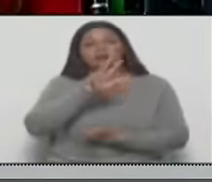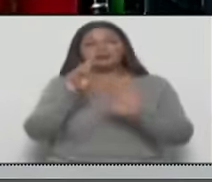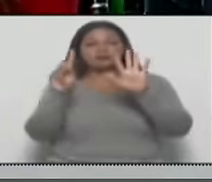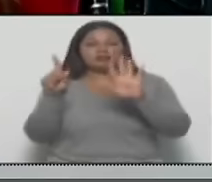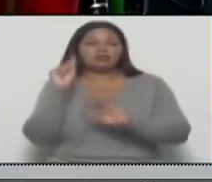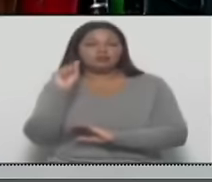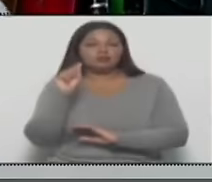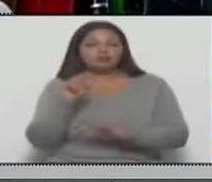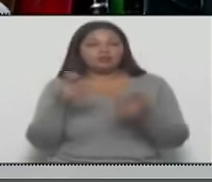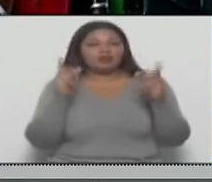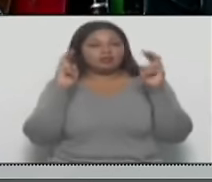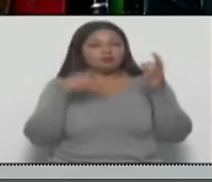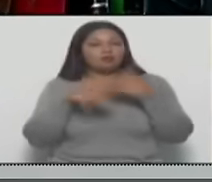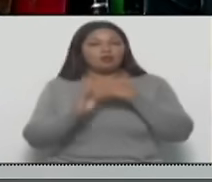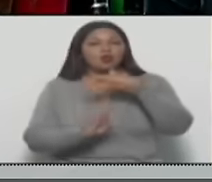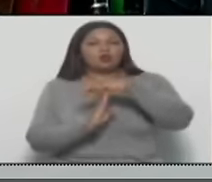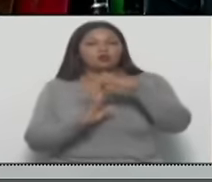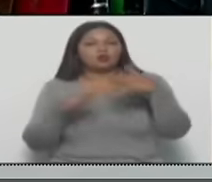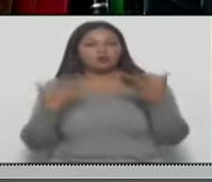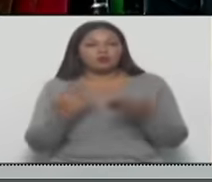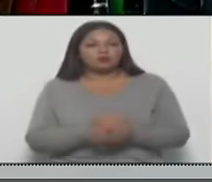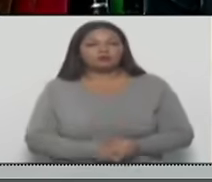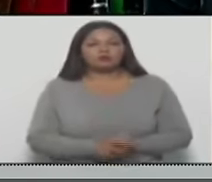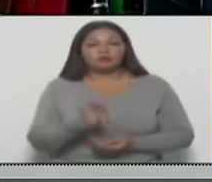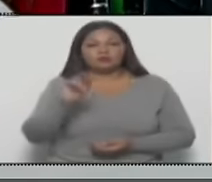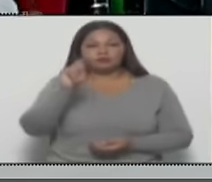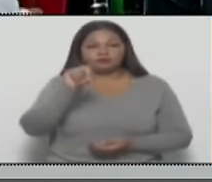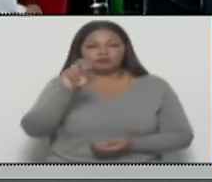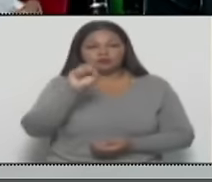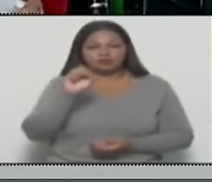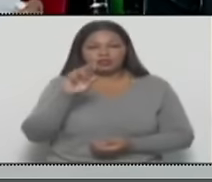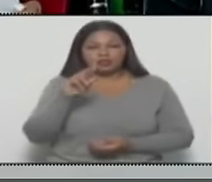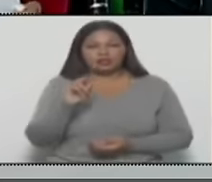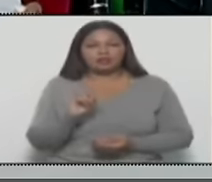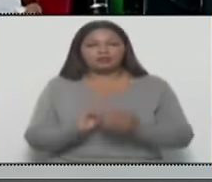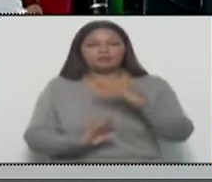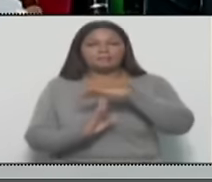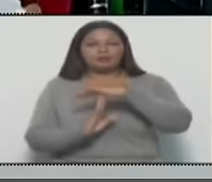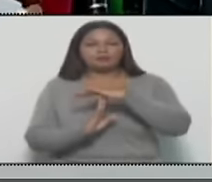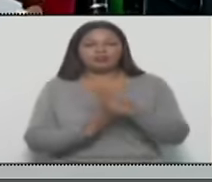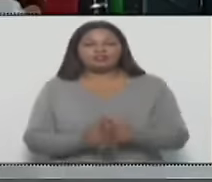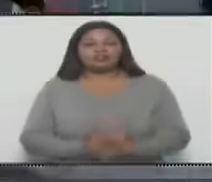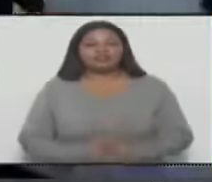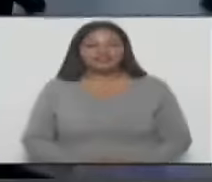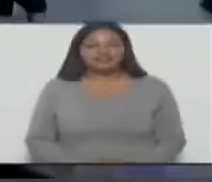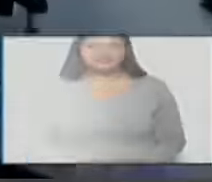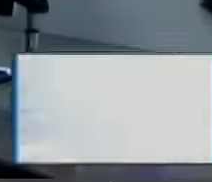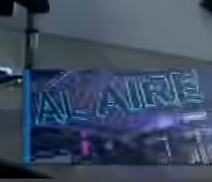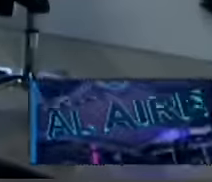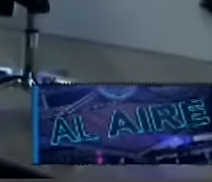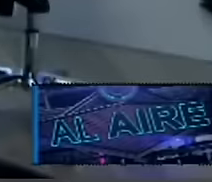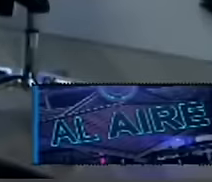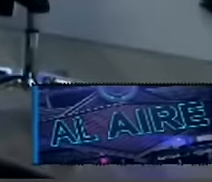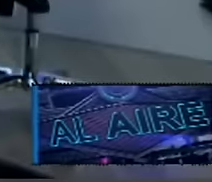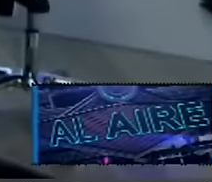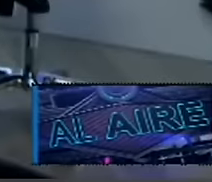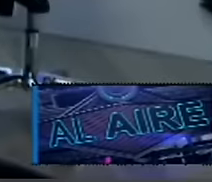7:36 ¿Con qué tema nos vamos al corte? Vamos con Fonseca, Pedacito de Playa. Temazo.